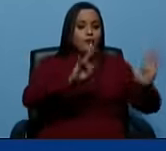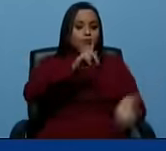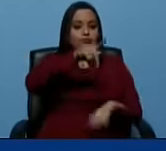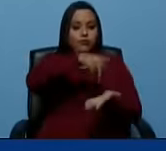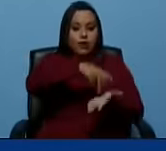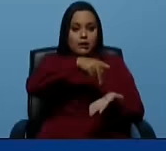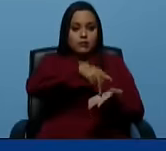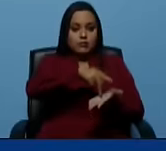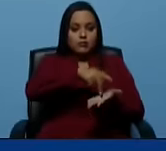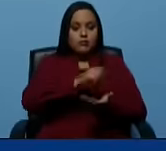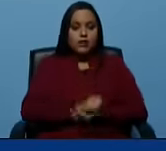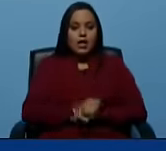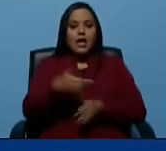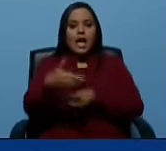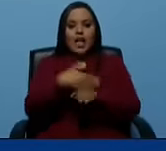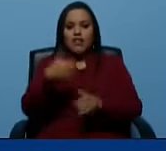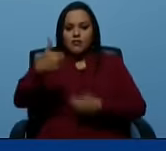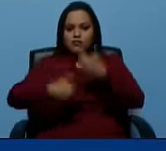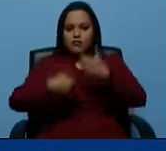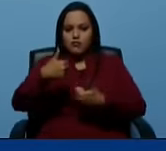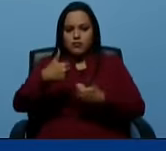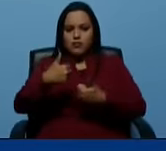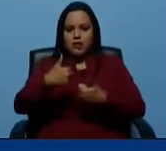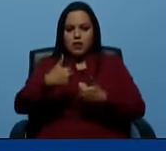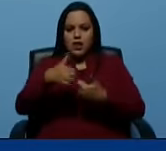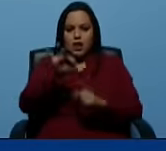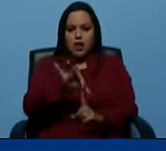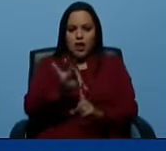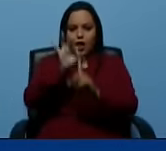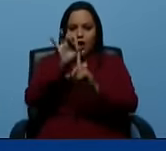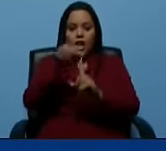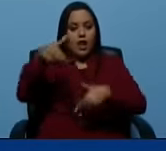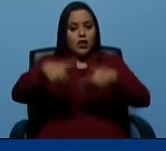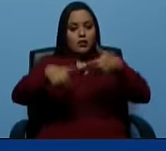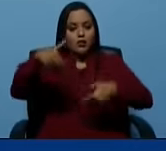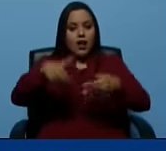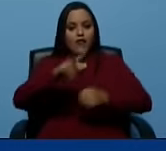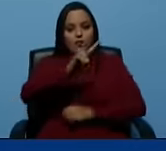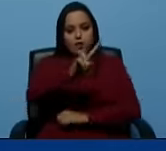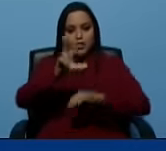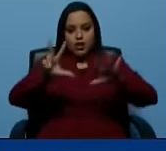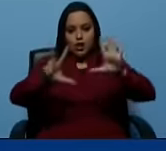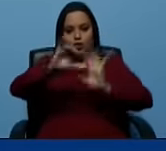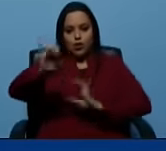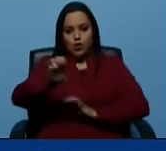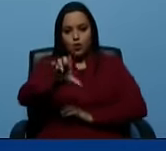que participamos en el certamen electoral del 28 de julio.